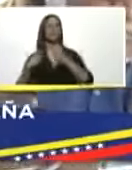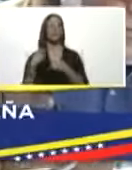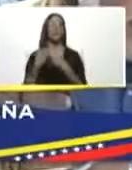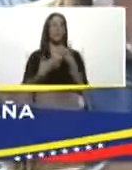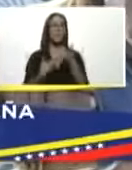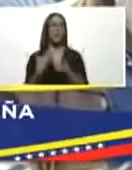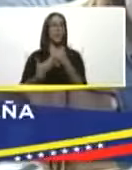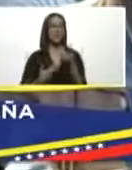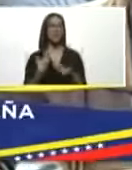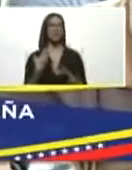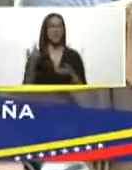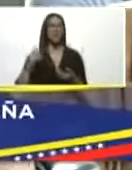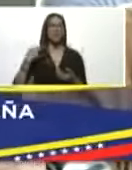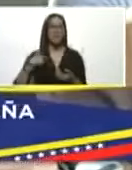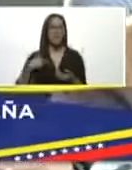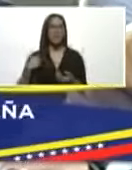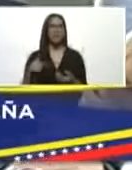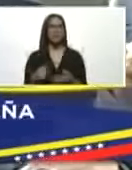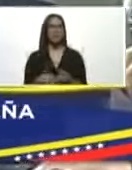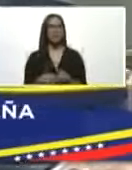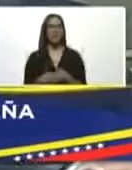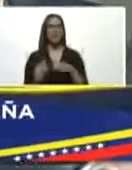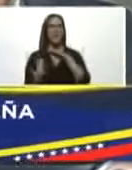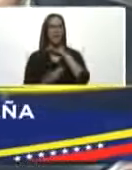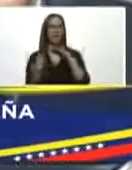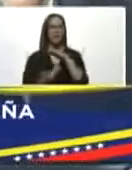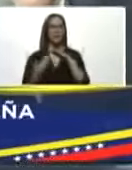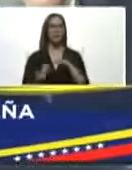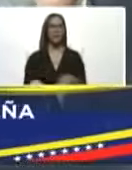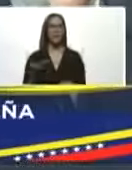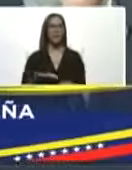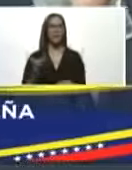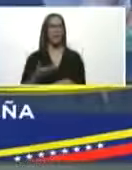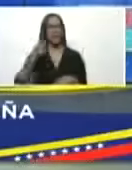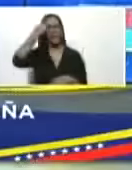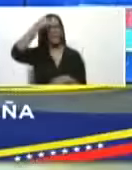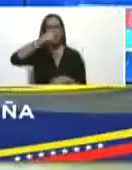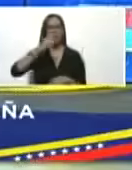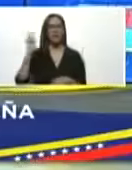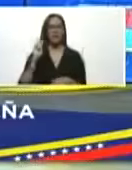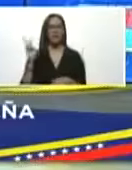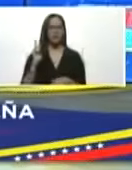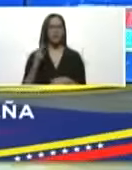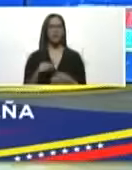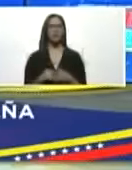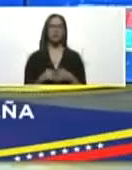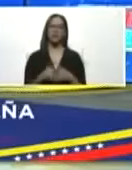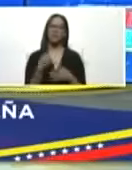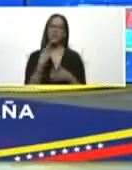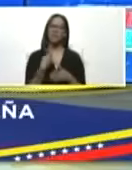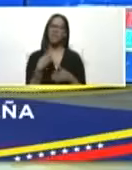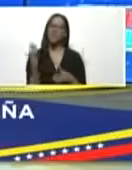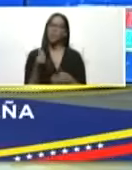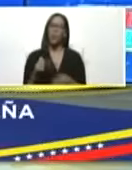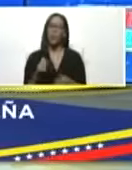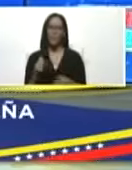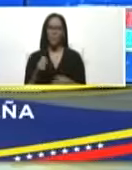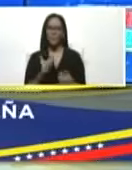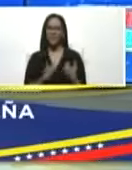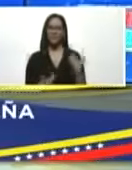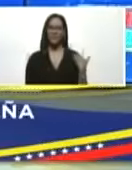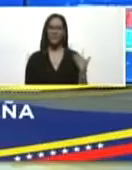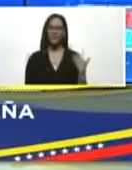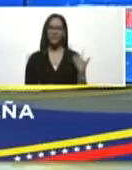proceso que ha tenido la base primordial en el pueblo de Venezuela. Y Diego Rusarín me decía, ¿y cómo,